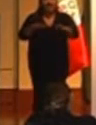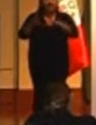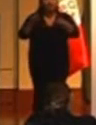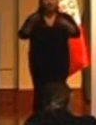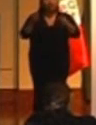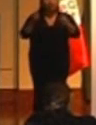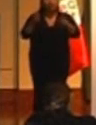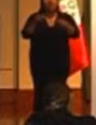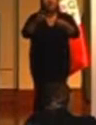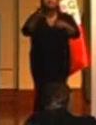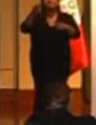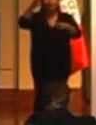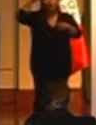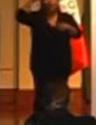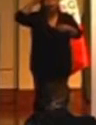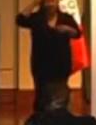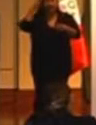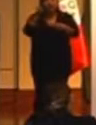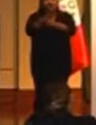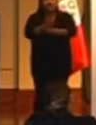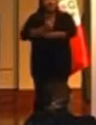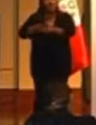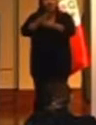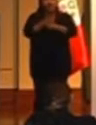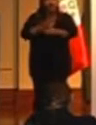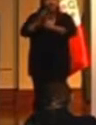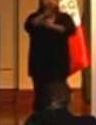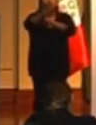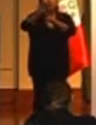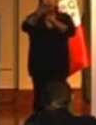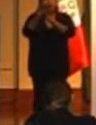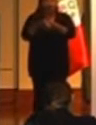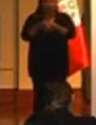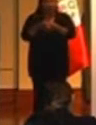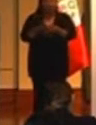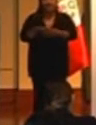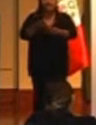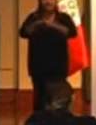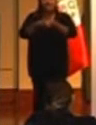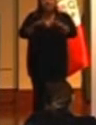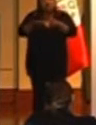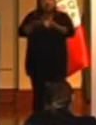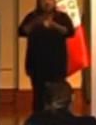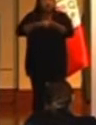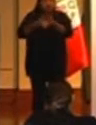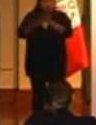tener una política de seguridad ciudadana en el distrito. Mientras que